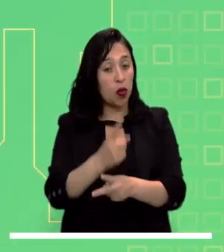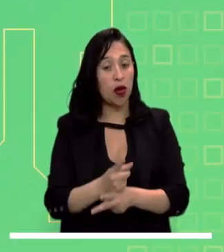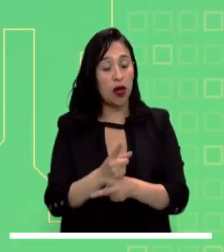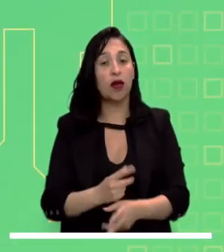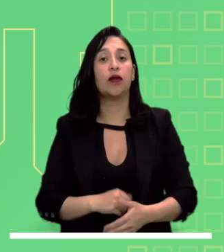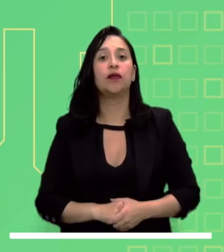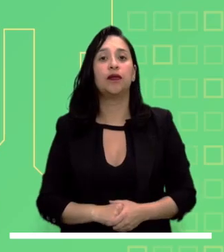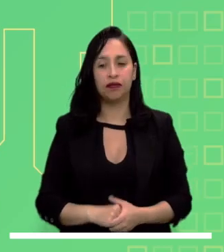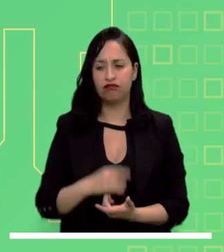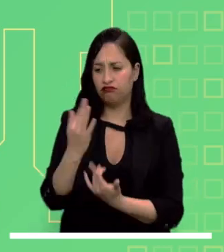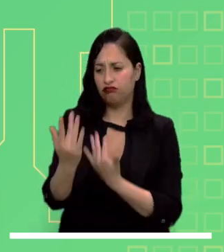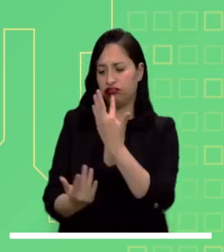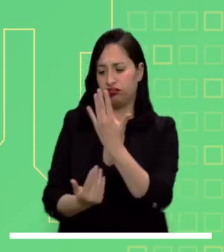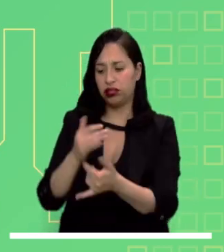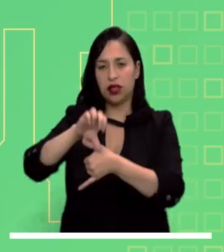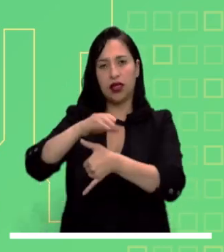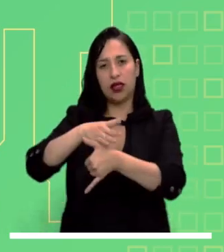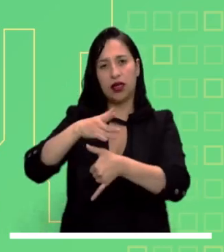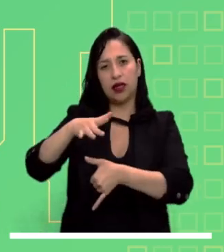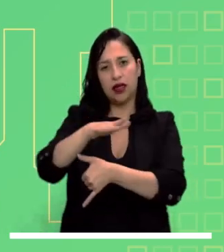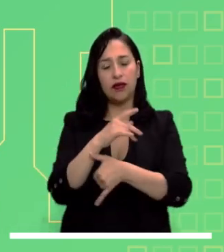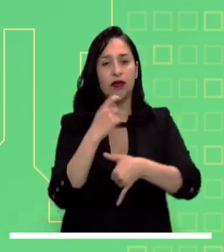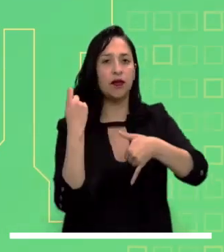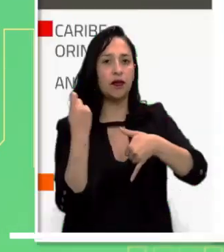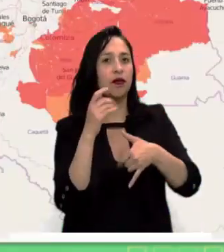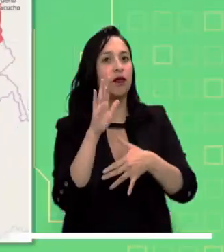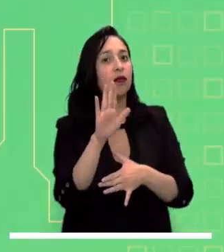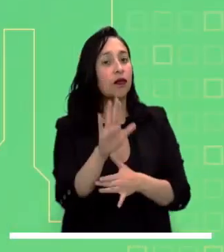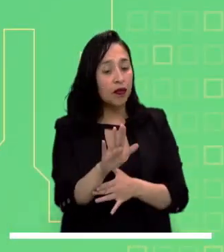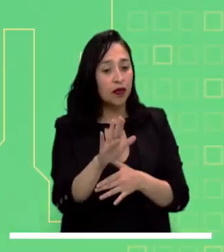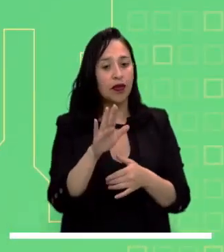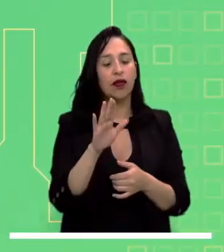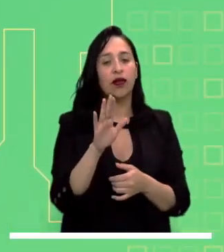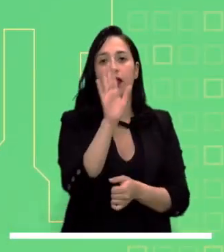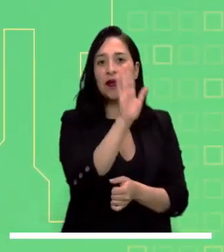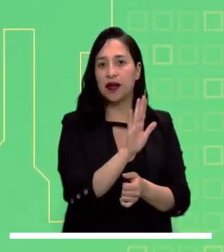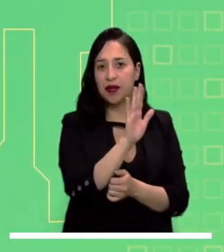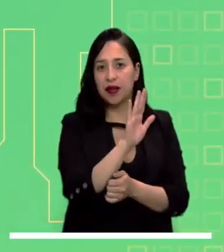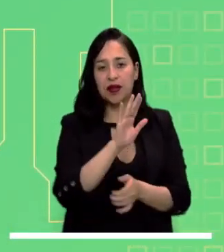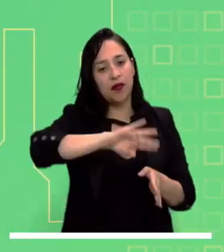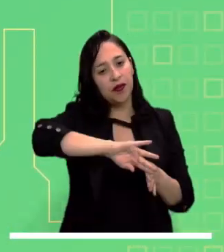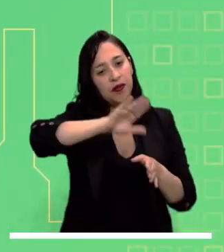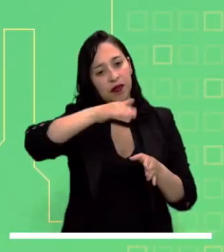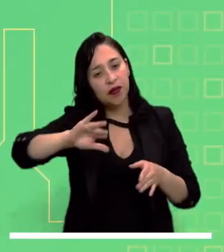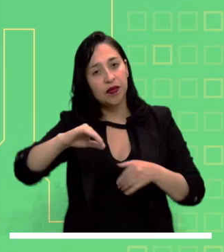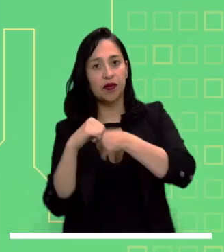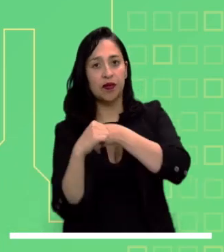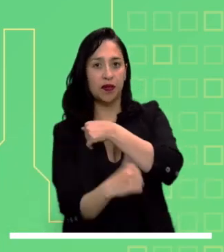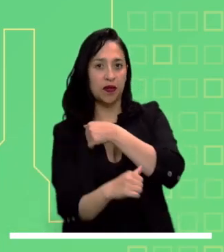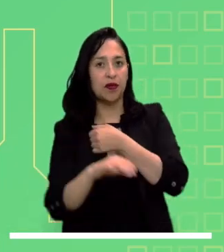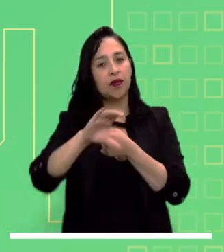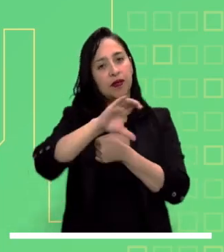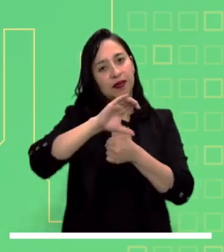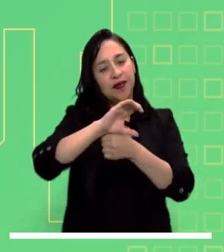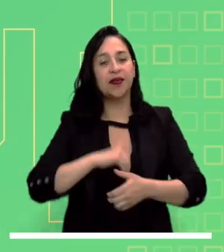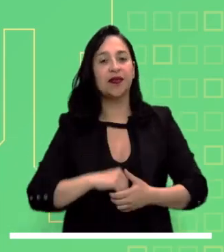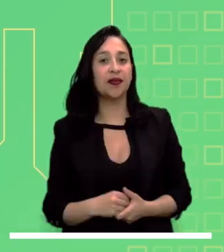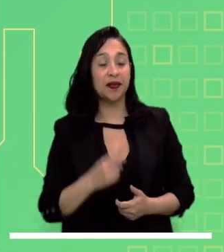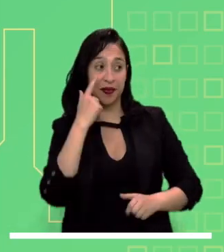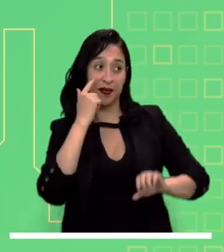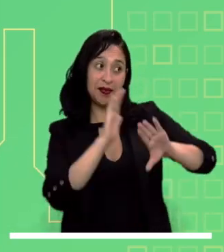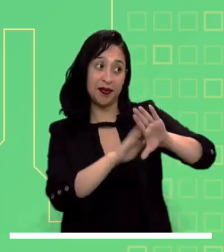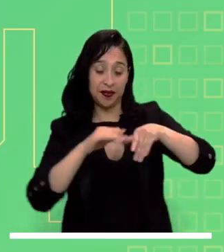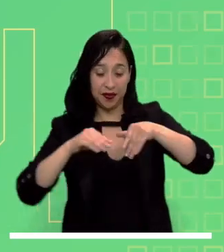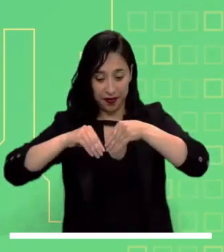torrenciales en Río Chicamocha. Alerta roja por probabilidad de incendios en las regiones Caribe y Orinoquía, así como en los